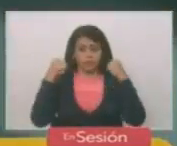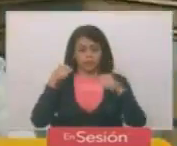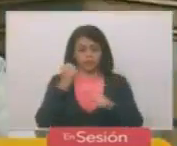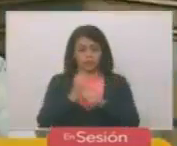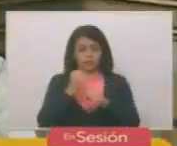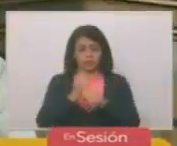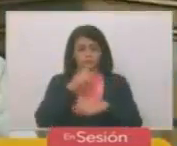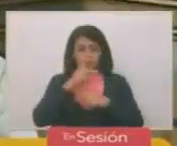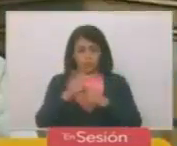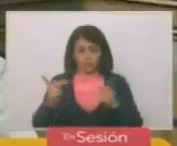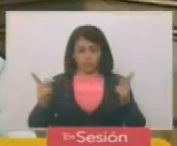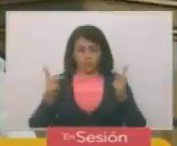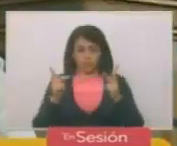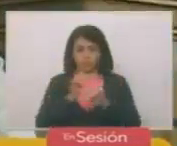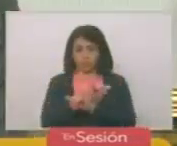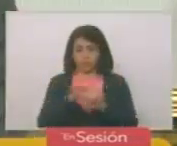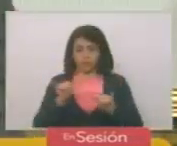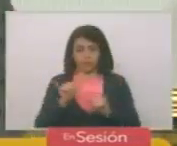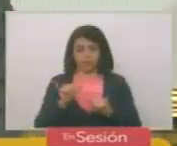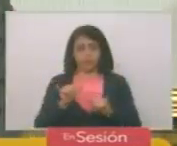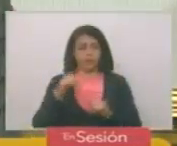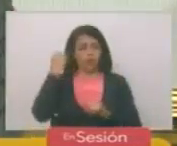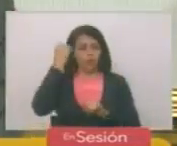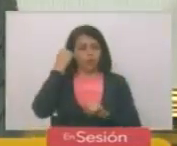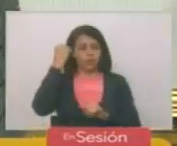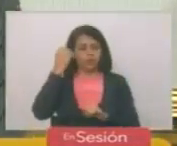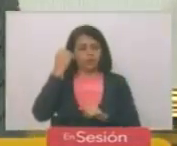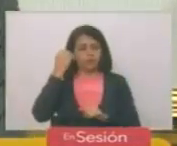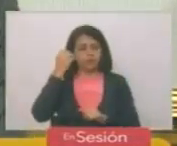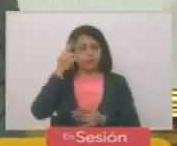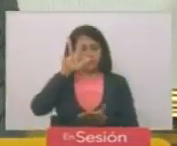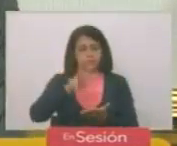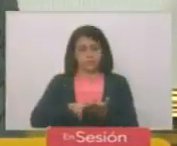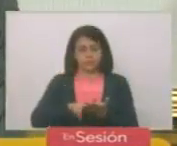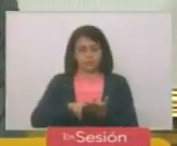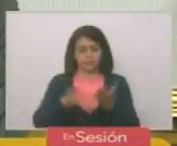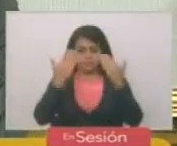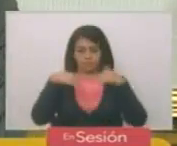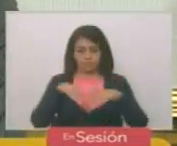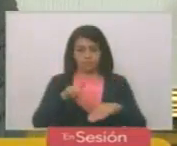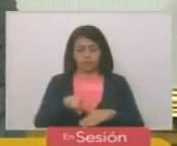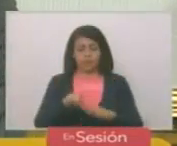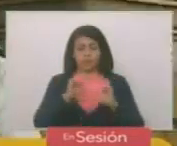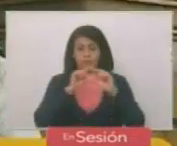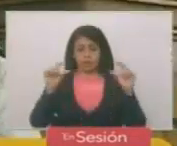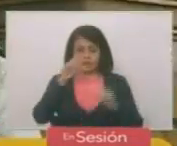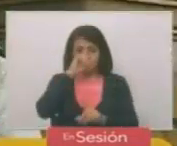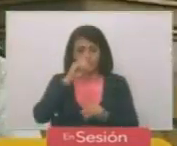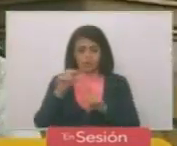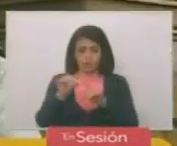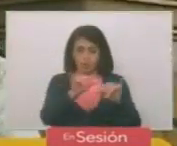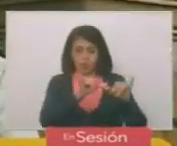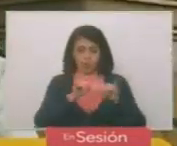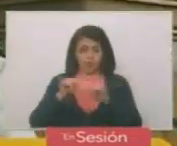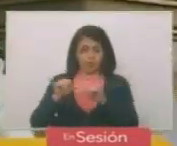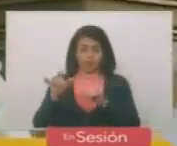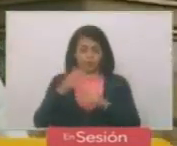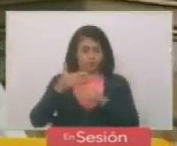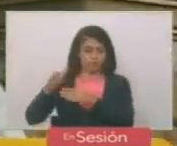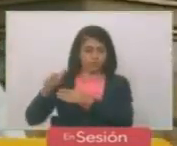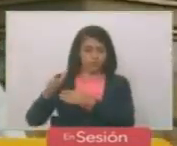función pública. Es todo, señor presidente. En consideración. Aprobado. Siguiente. Epígrafe, igualdad y no